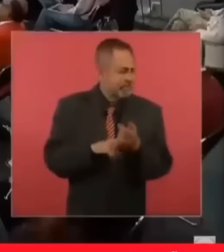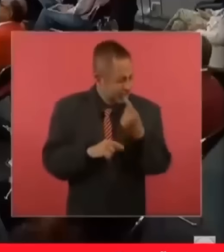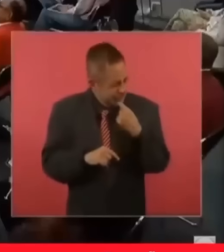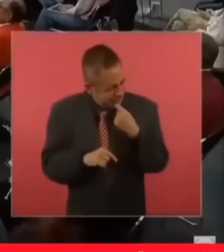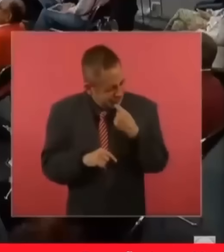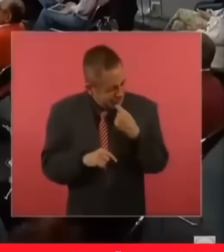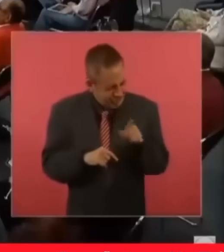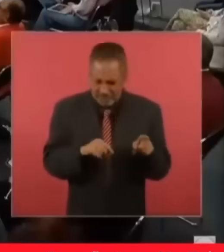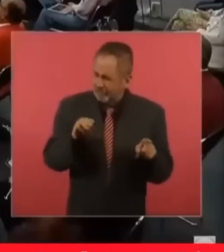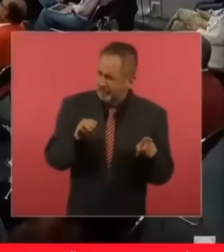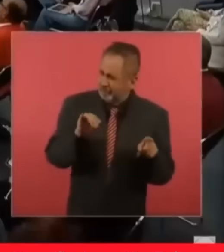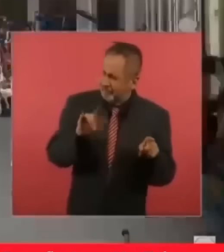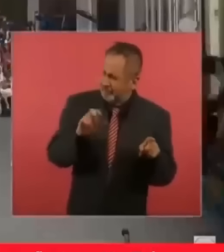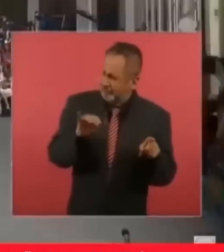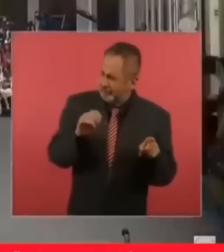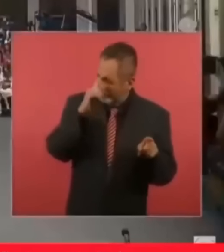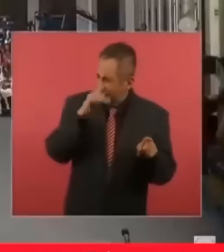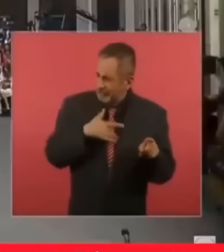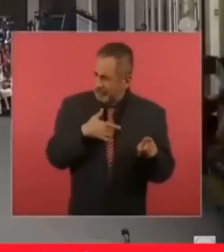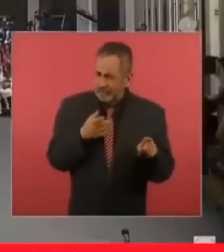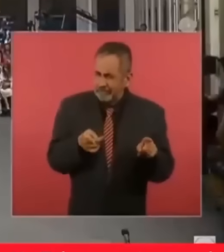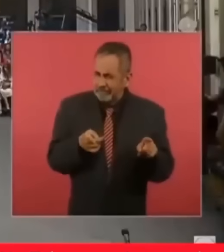Sí, era Milenio.